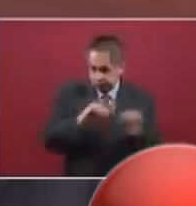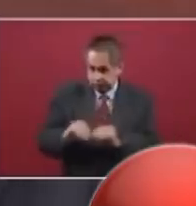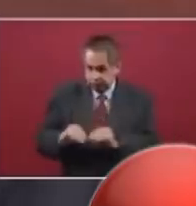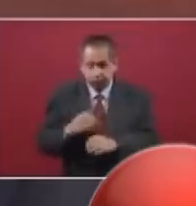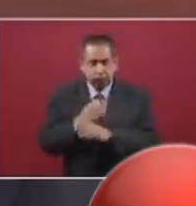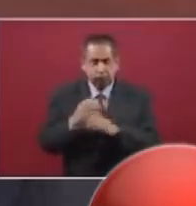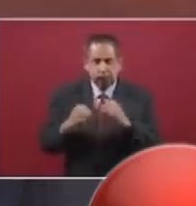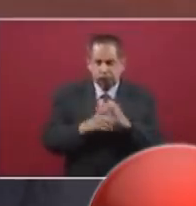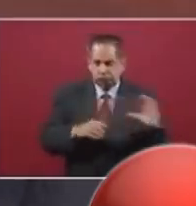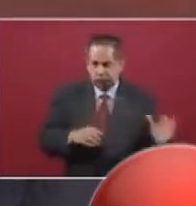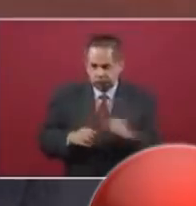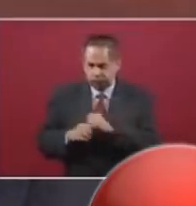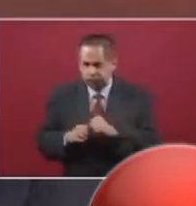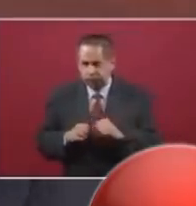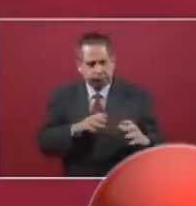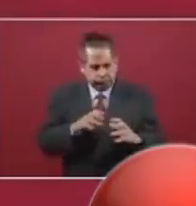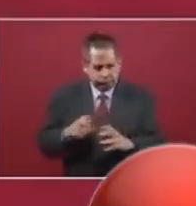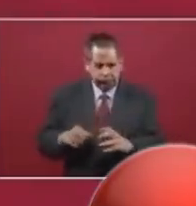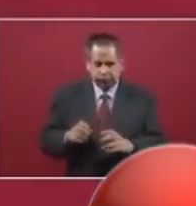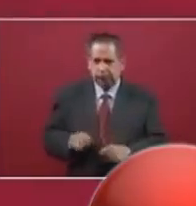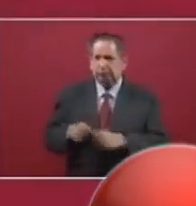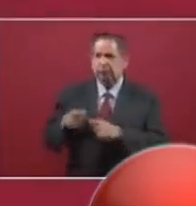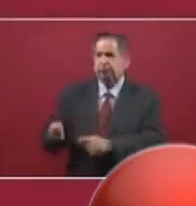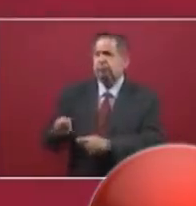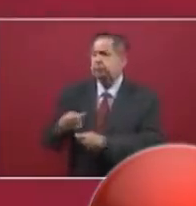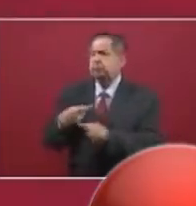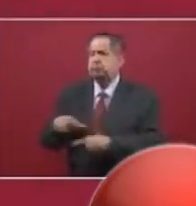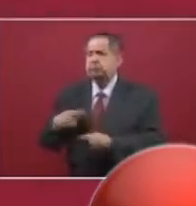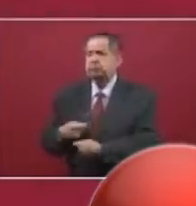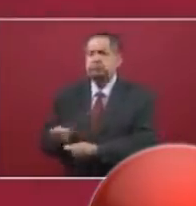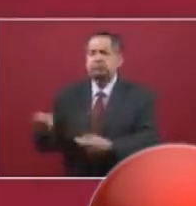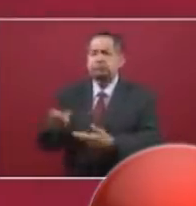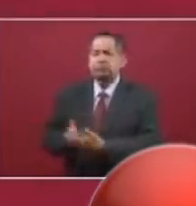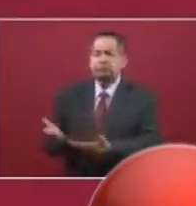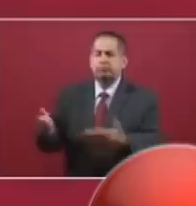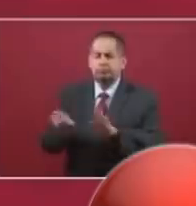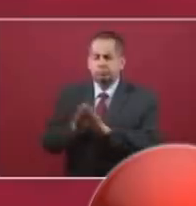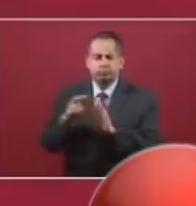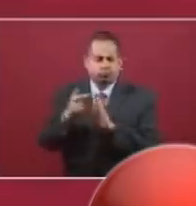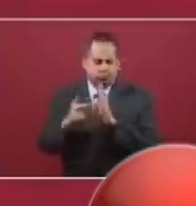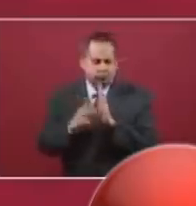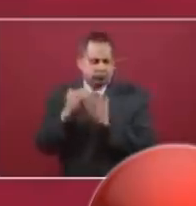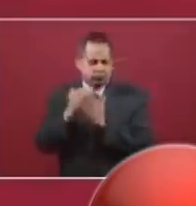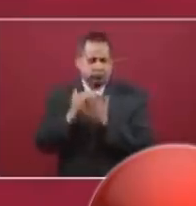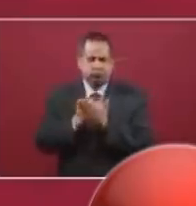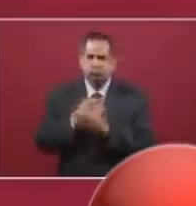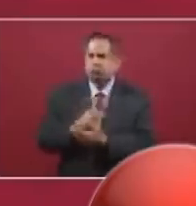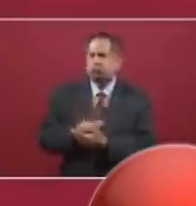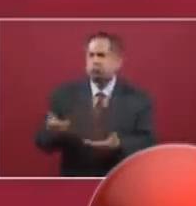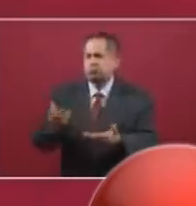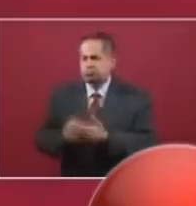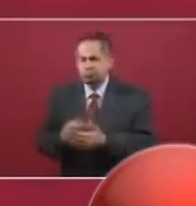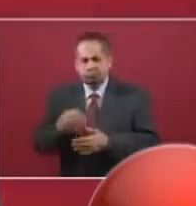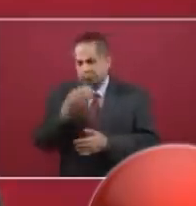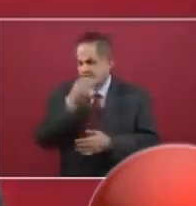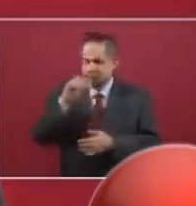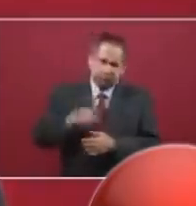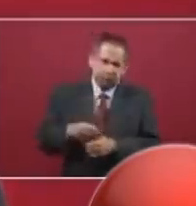va a entregarse a la gente con un mecanismo también